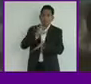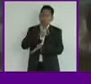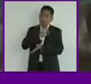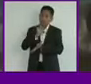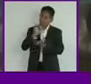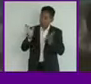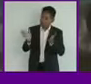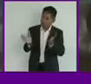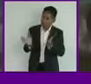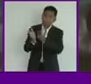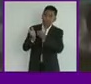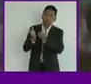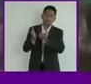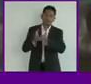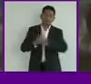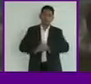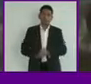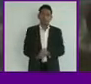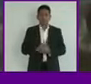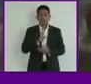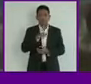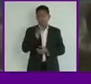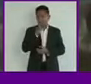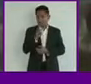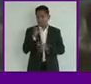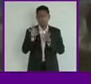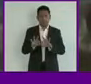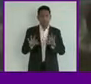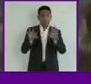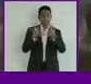y que se le dé la importancia que merece.